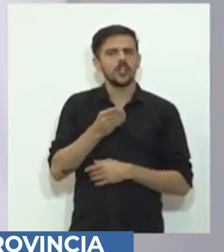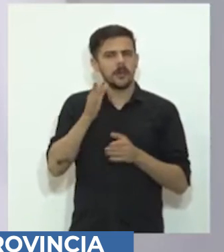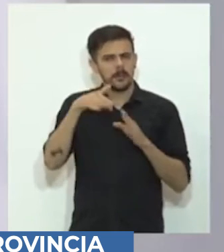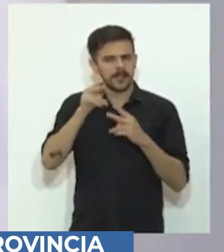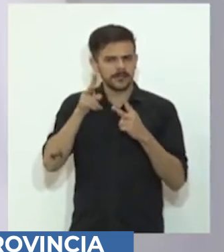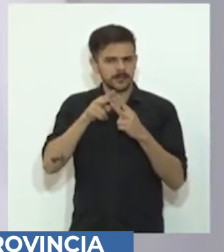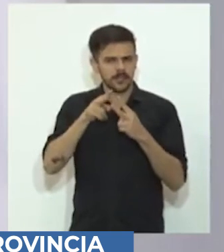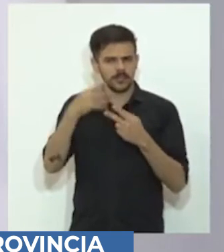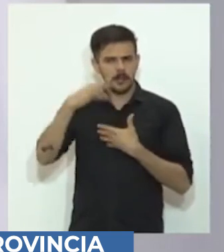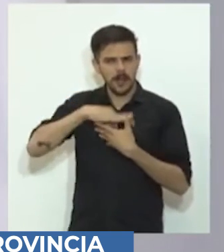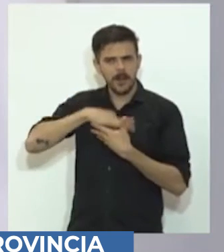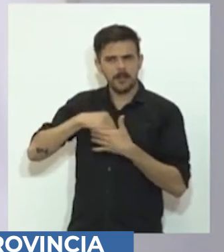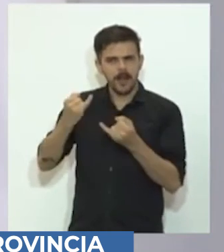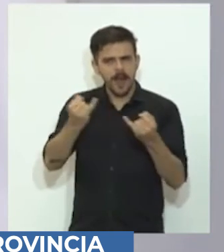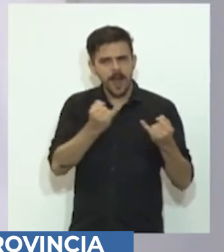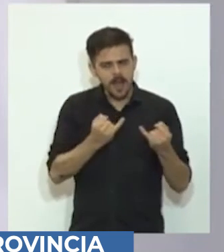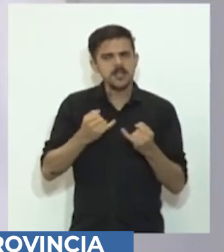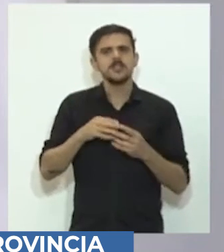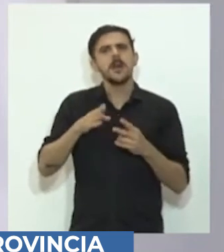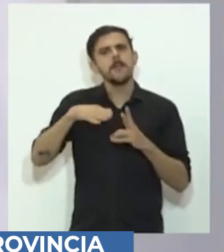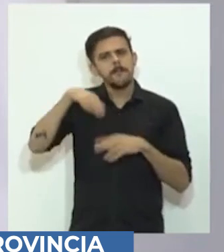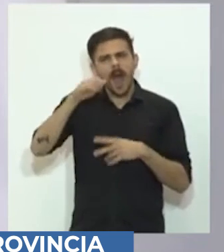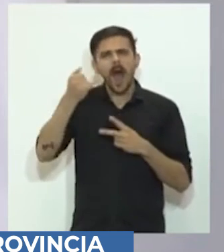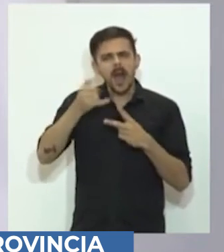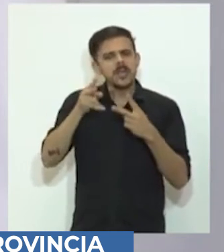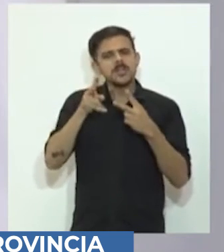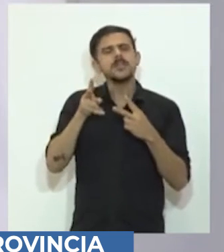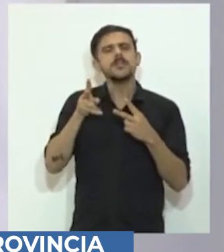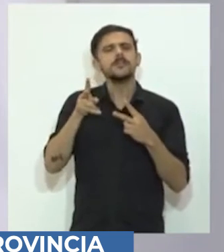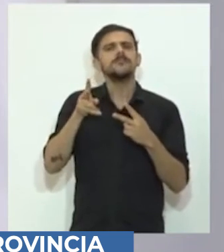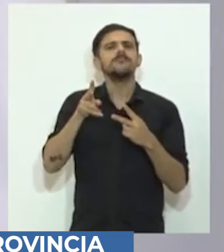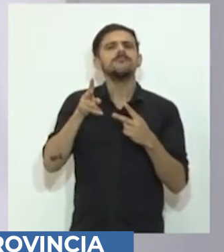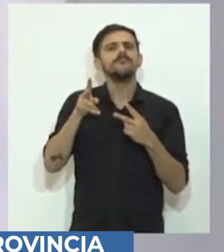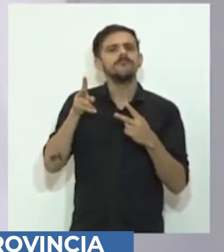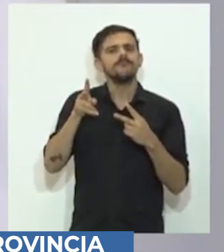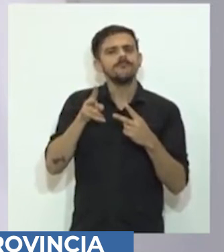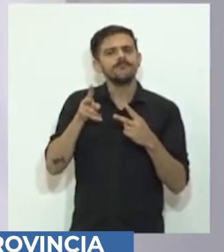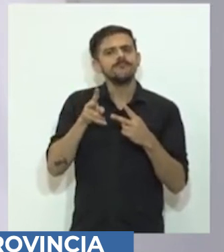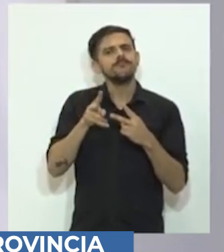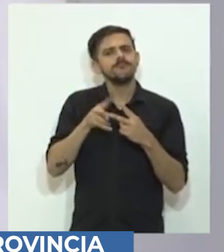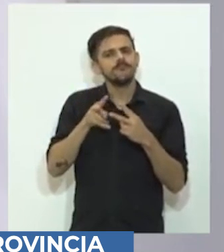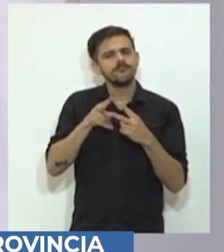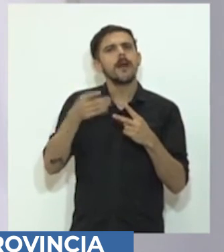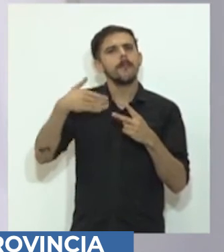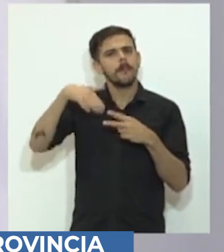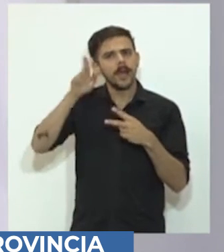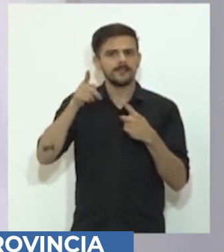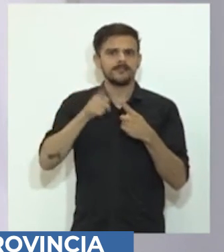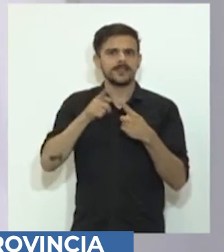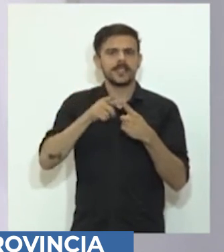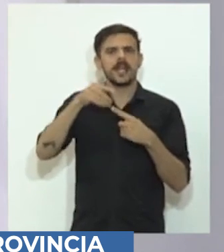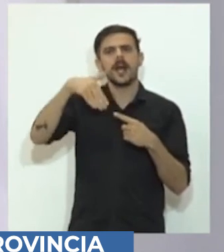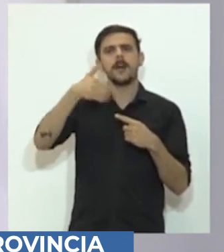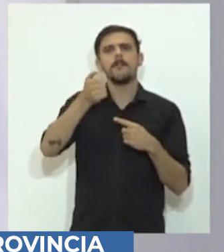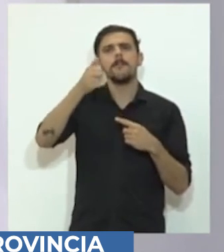importante que se ha detectado en la que se ha detectado más frecuentemente estas variantes de interés ha sido la variante emanados y